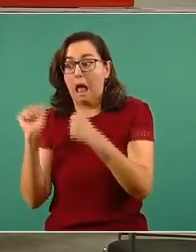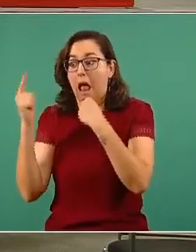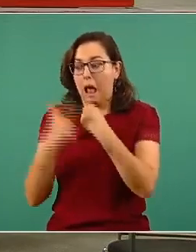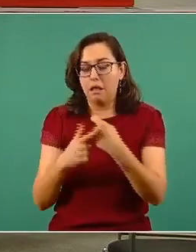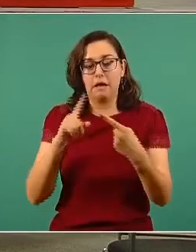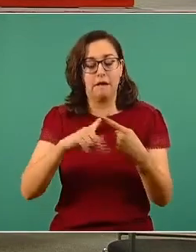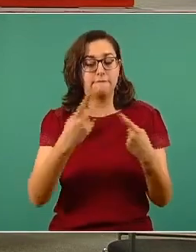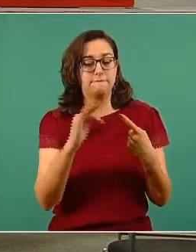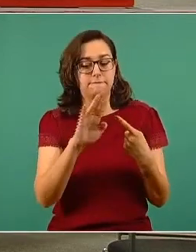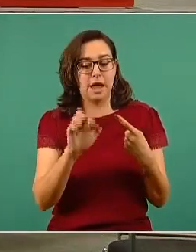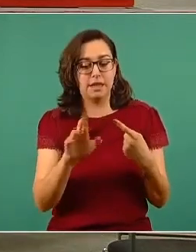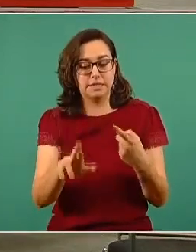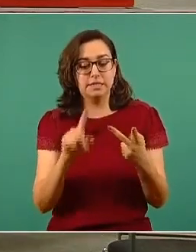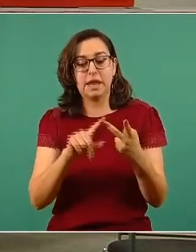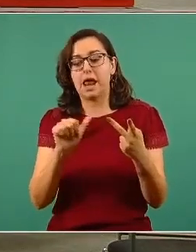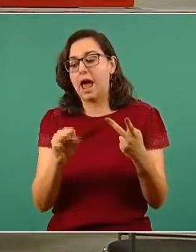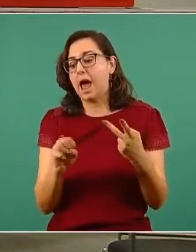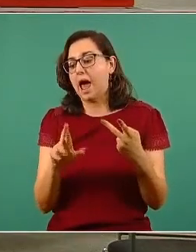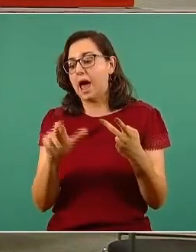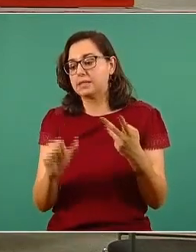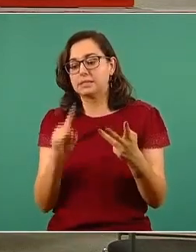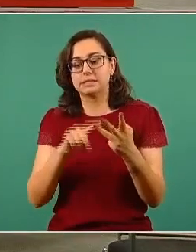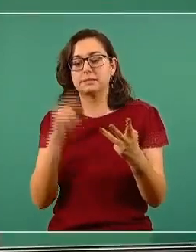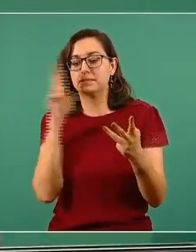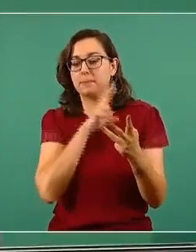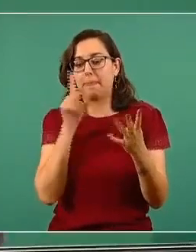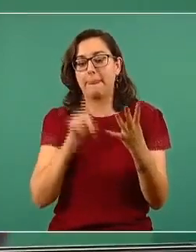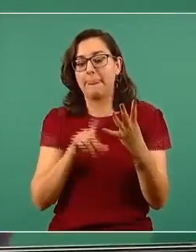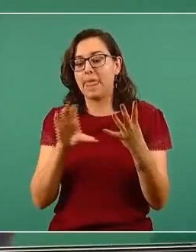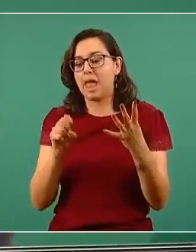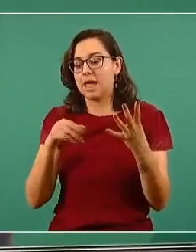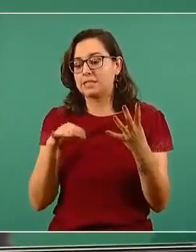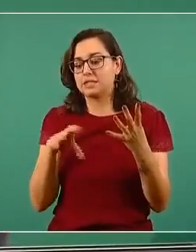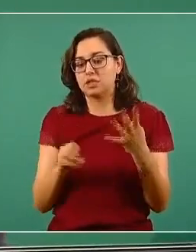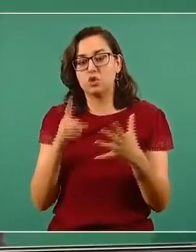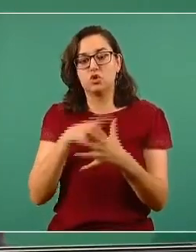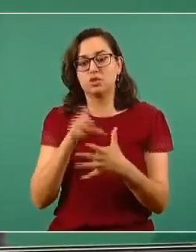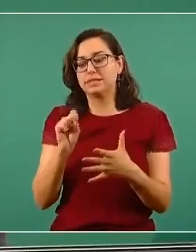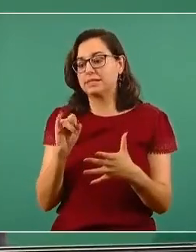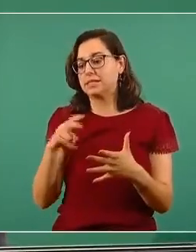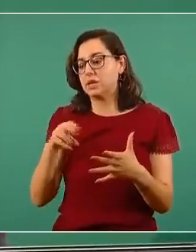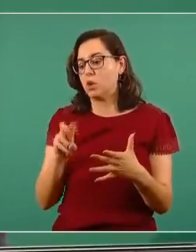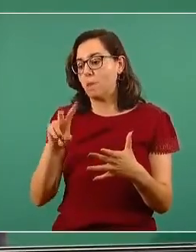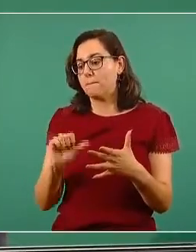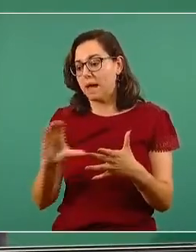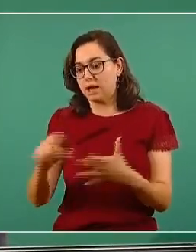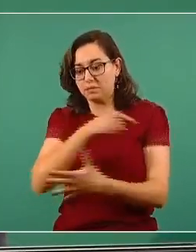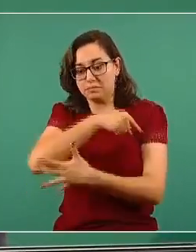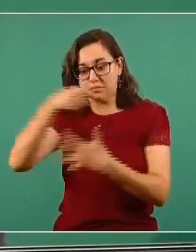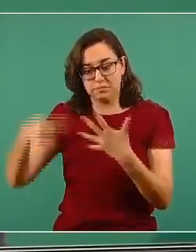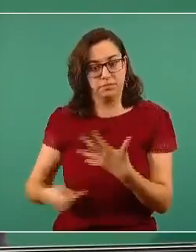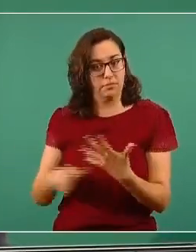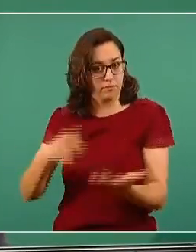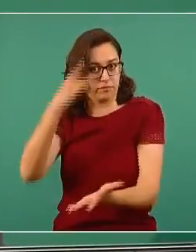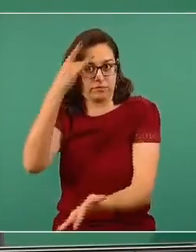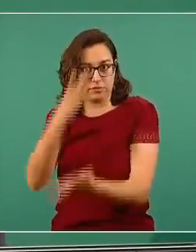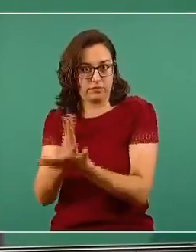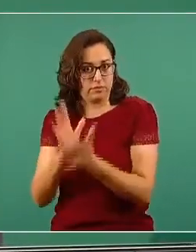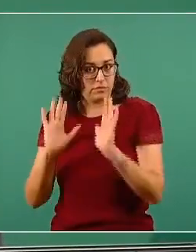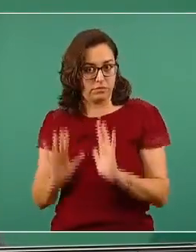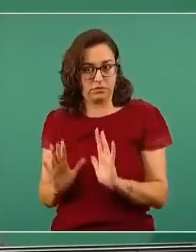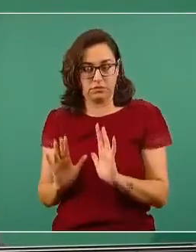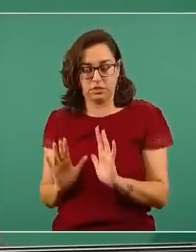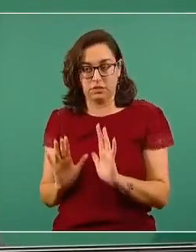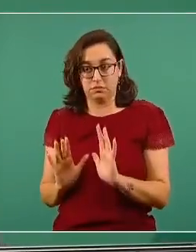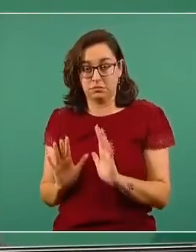Astra, Sputnik V, CanSino y Sinovac. Si en un momento dado hubiera otra vacuna y alguien está organizando